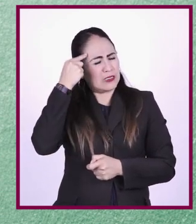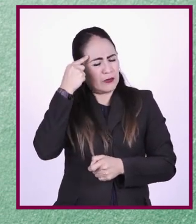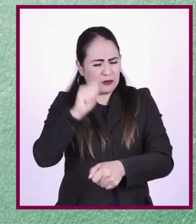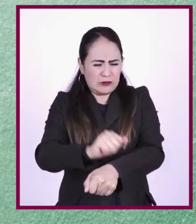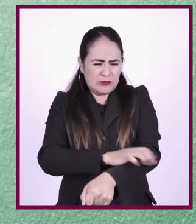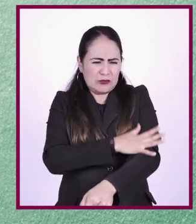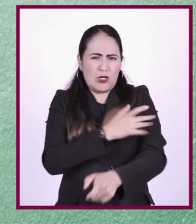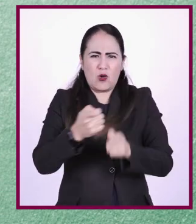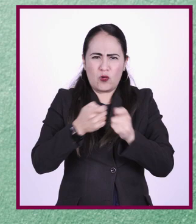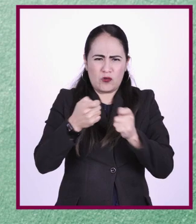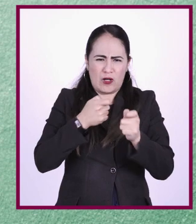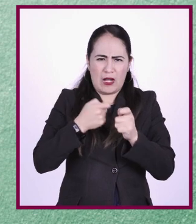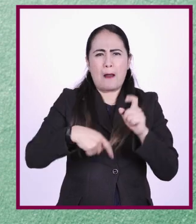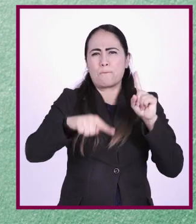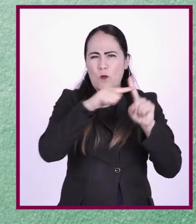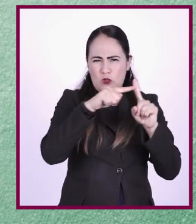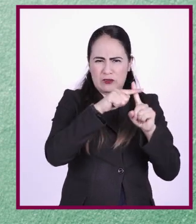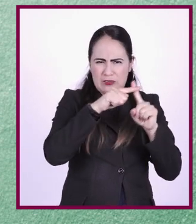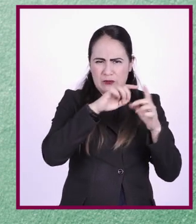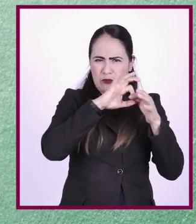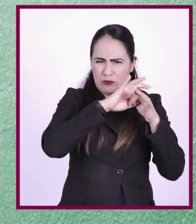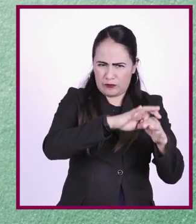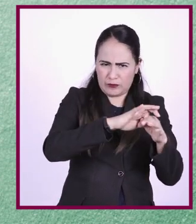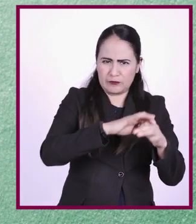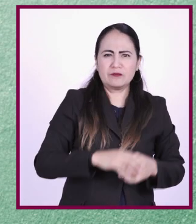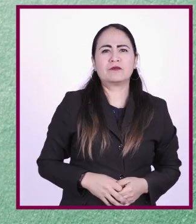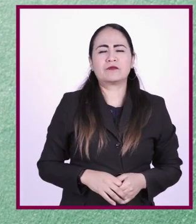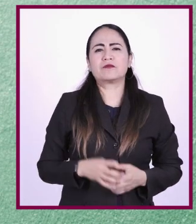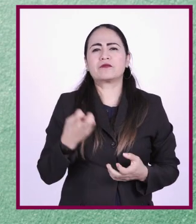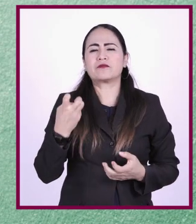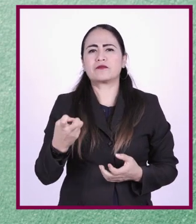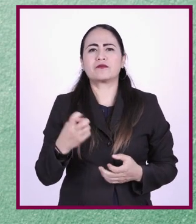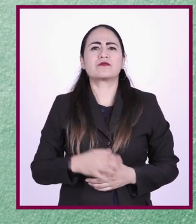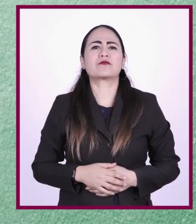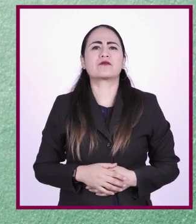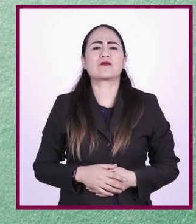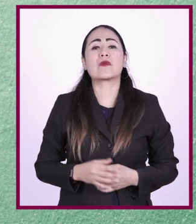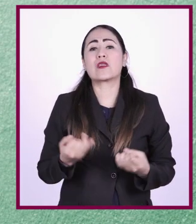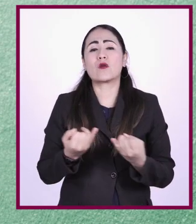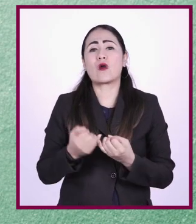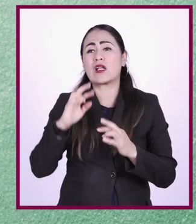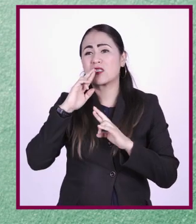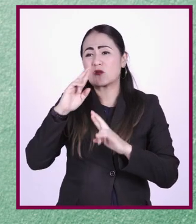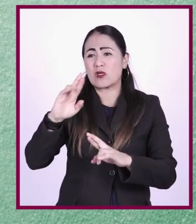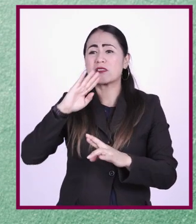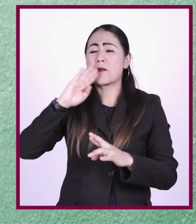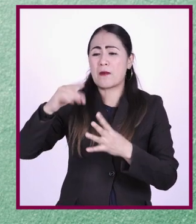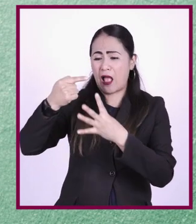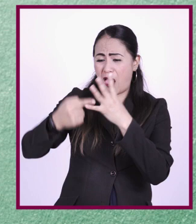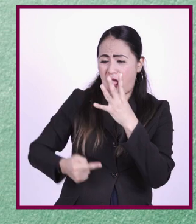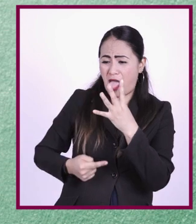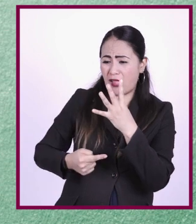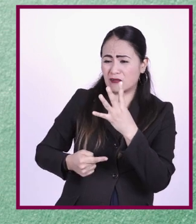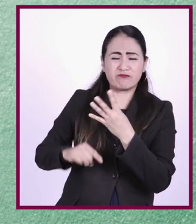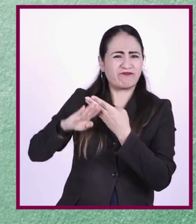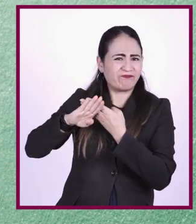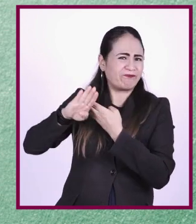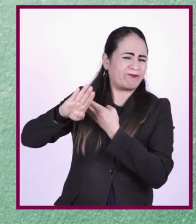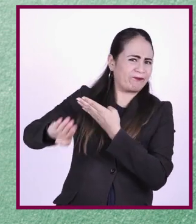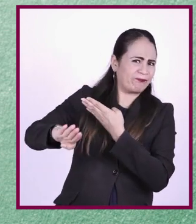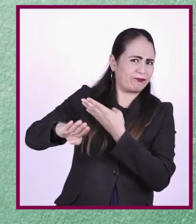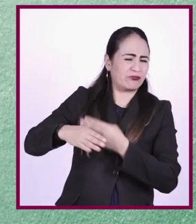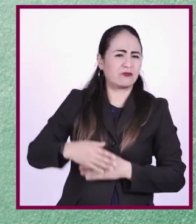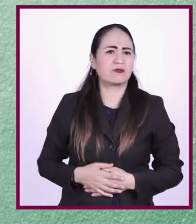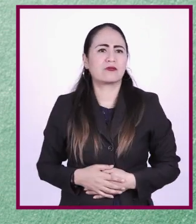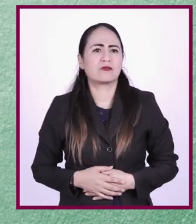de dirigir y manejar las emociones en forma eficaz, dando lugar a la homeostasis emocional y evitando respuestas poco adecuadas ante